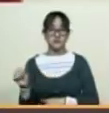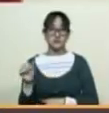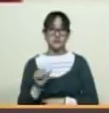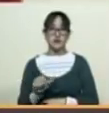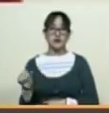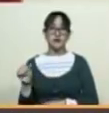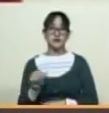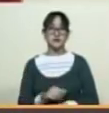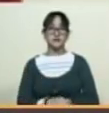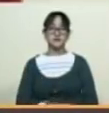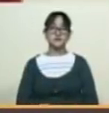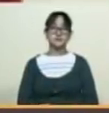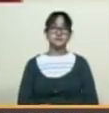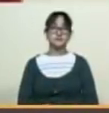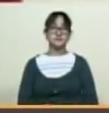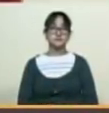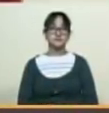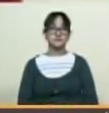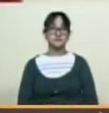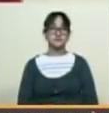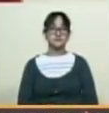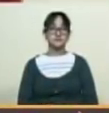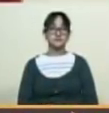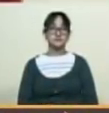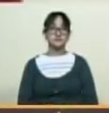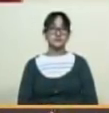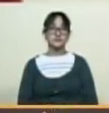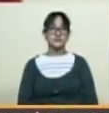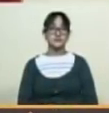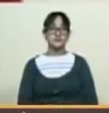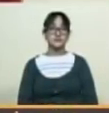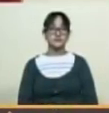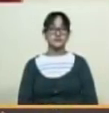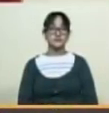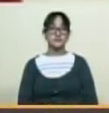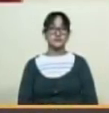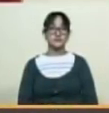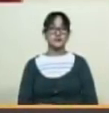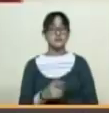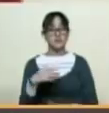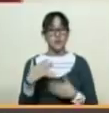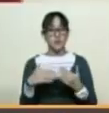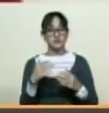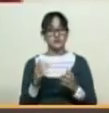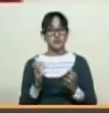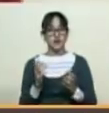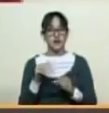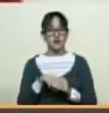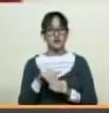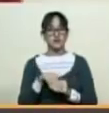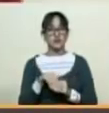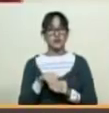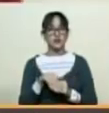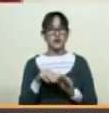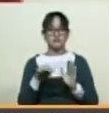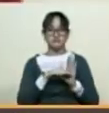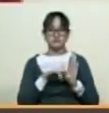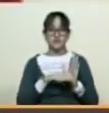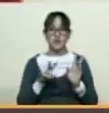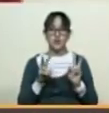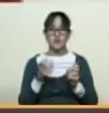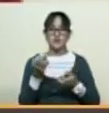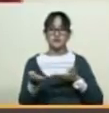Sobre las garantías para la transparencia y confianza en el poder electoral, en el proceso electoral. Estas son parte de las